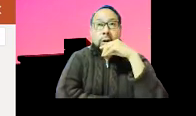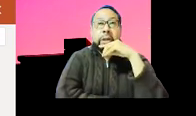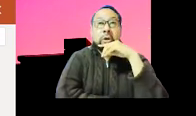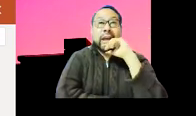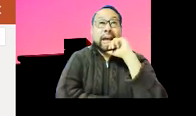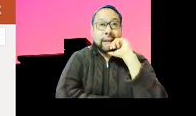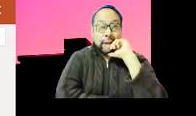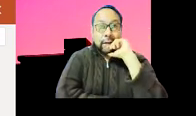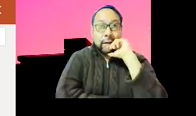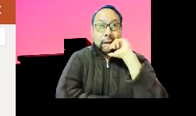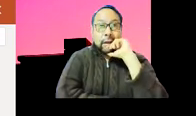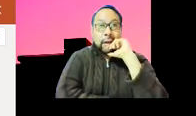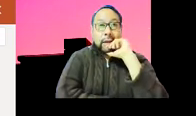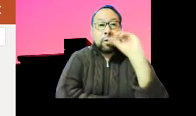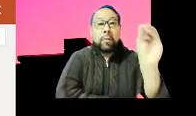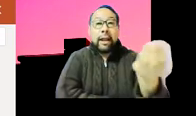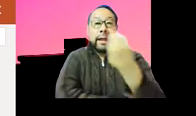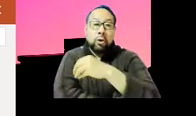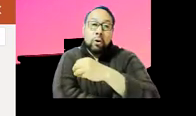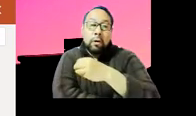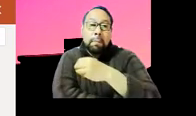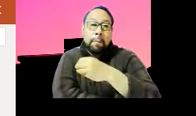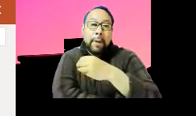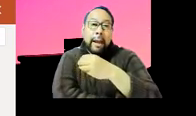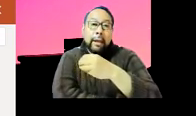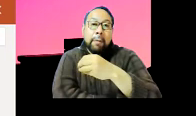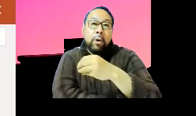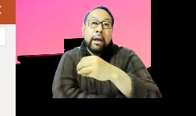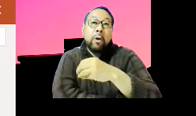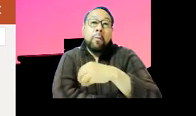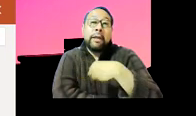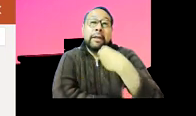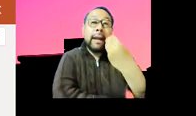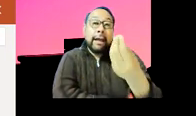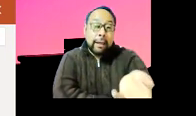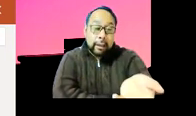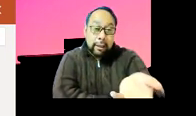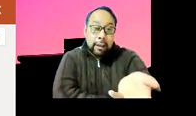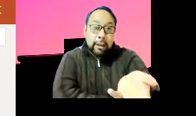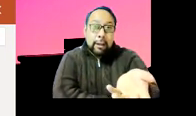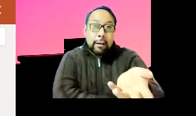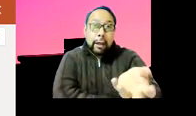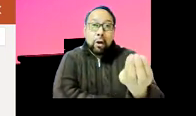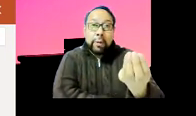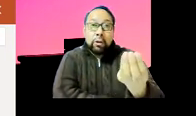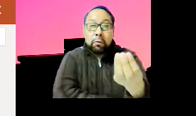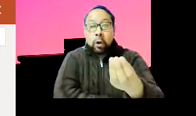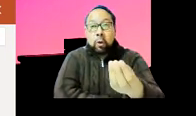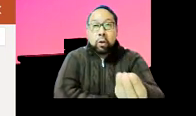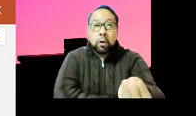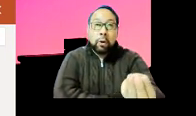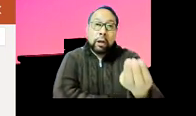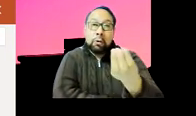contaminando. Lo único que hacen es como el gancho para que puedan convencer a la gente de que compre